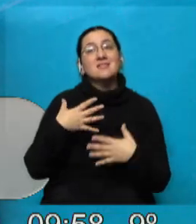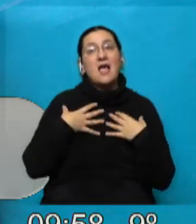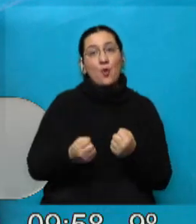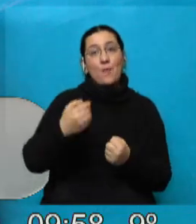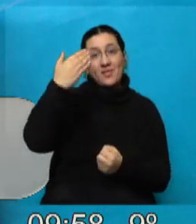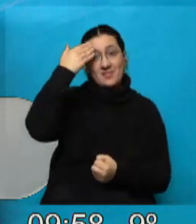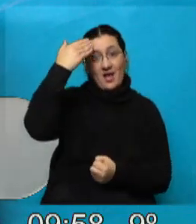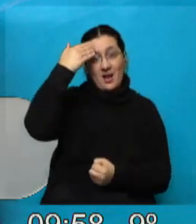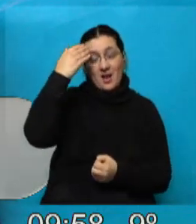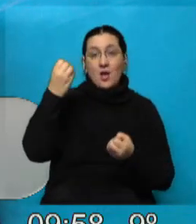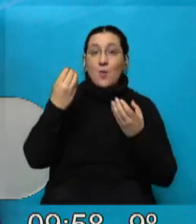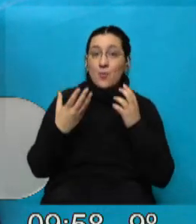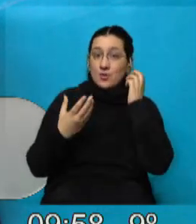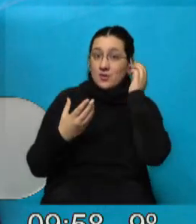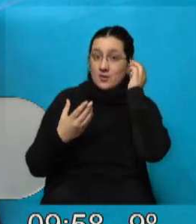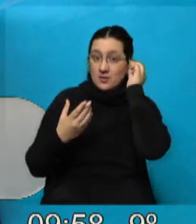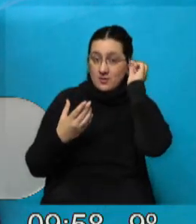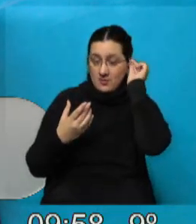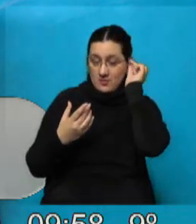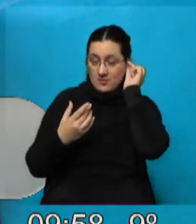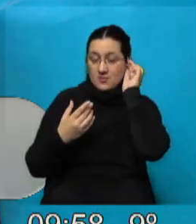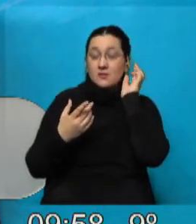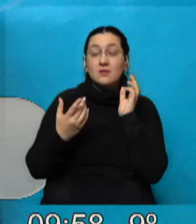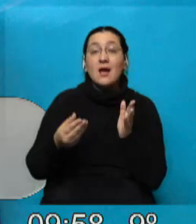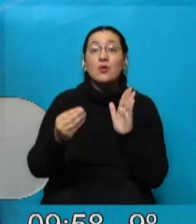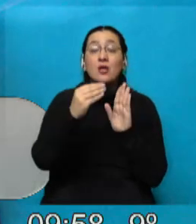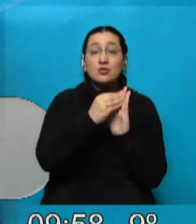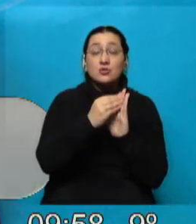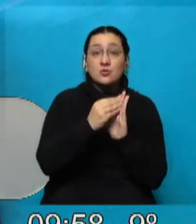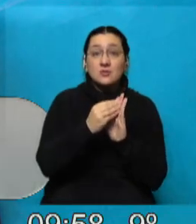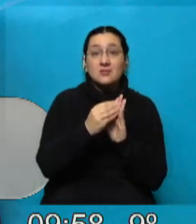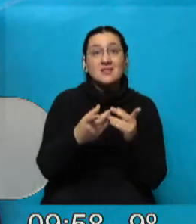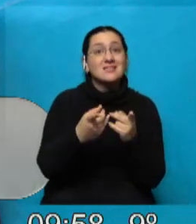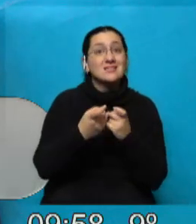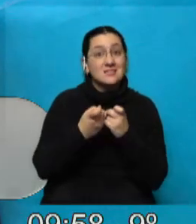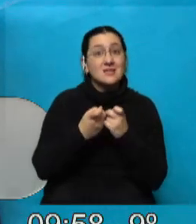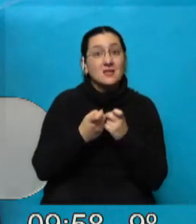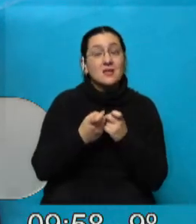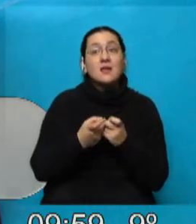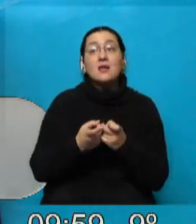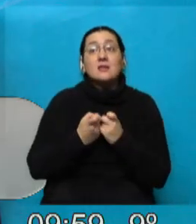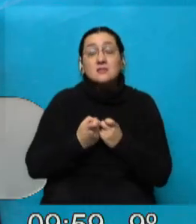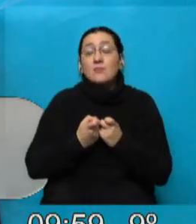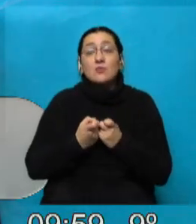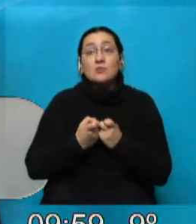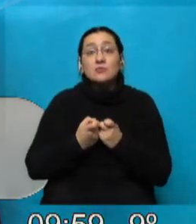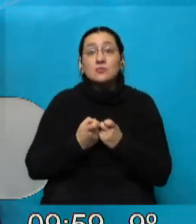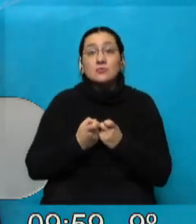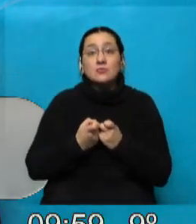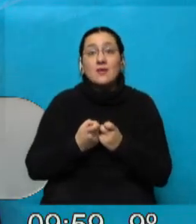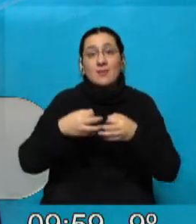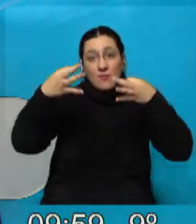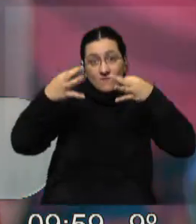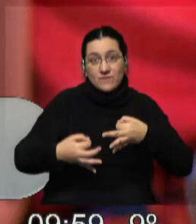mental. Porque una de las condiciones que pone estas comunidades es de que tenemos que estar en